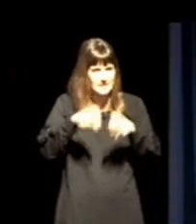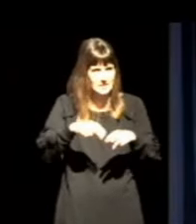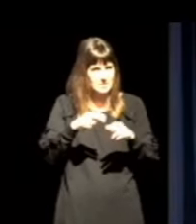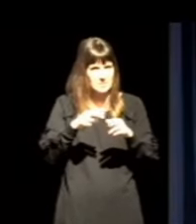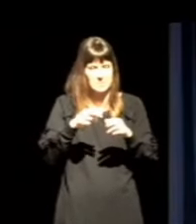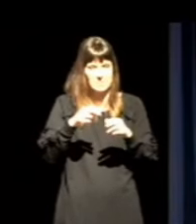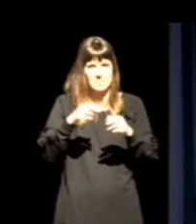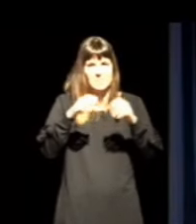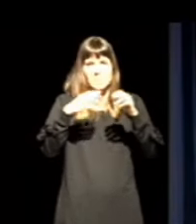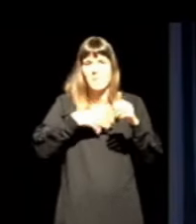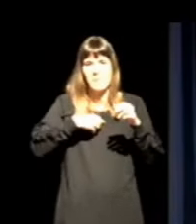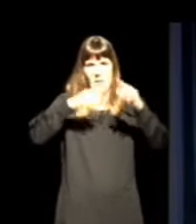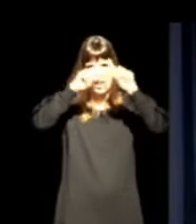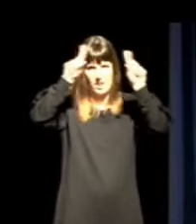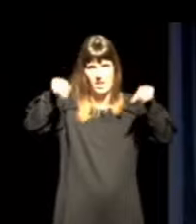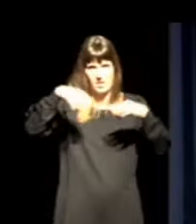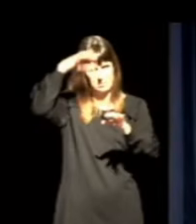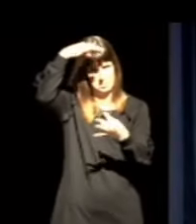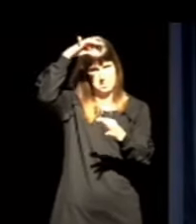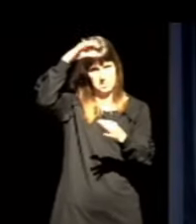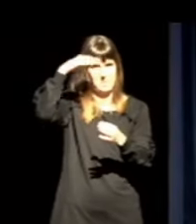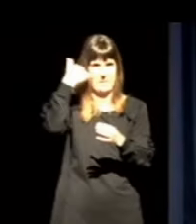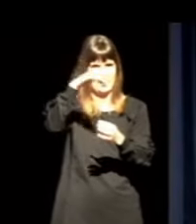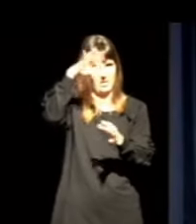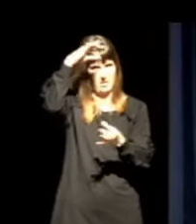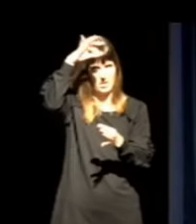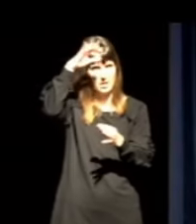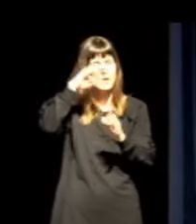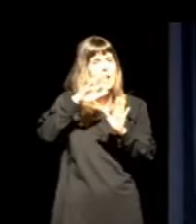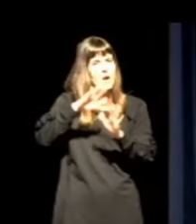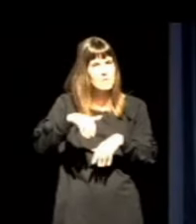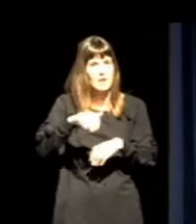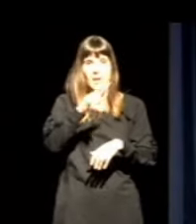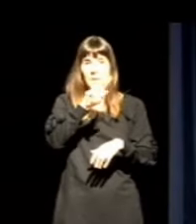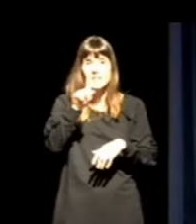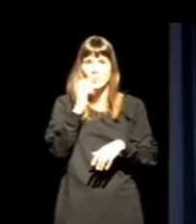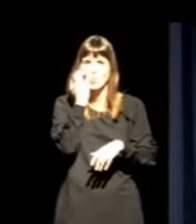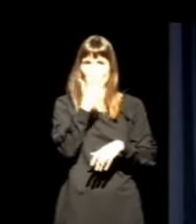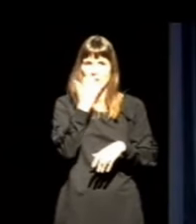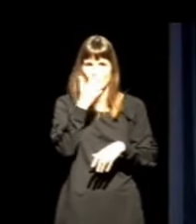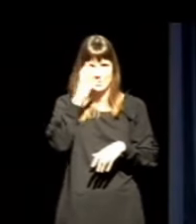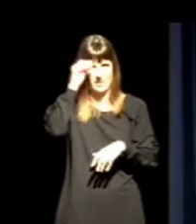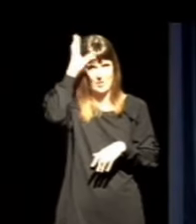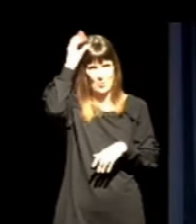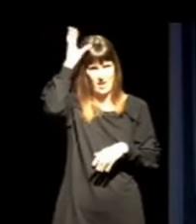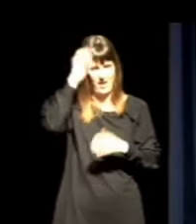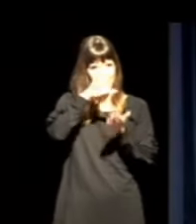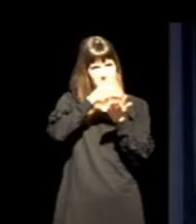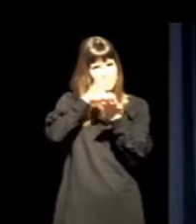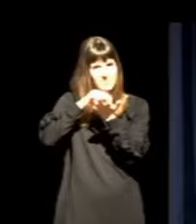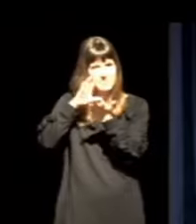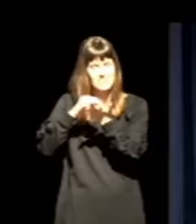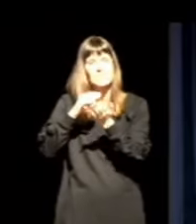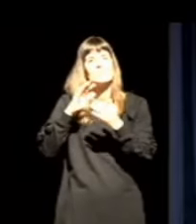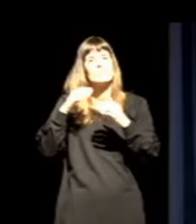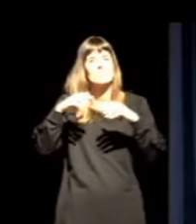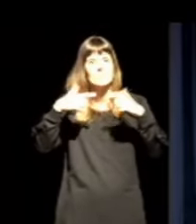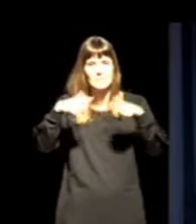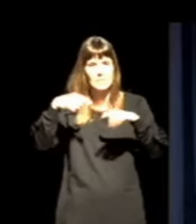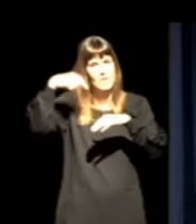cuartilla. Y entonces de ahí han salido 21 cuentos de sabiduría que se cuentan en las facultades, en